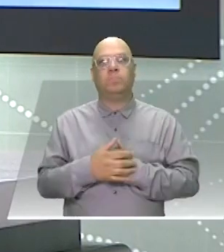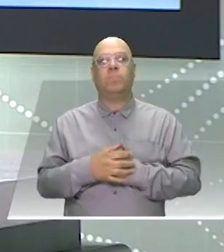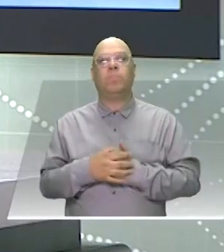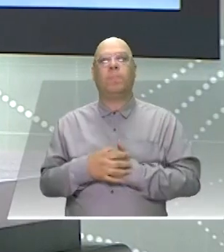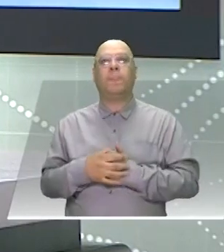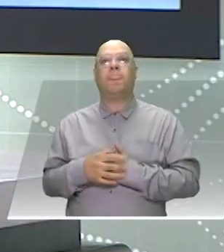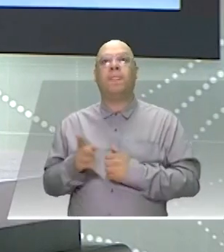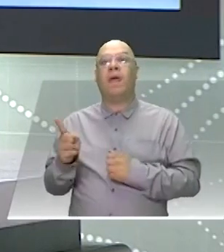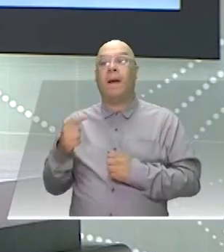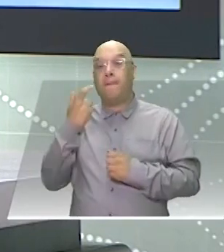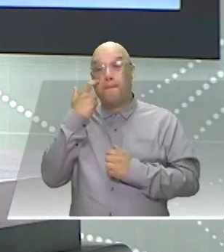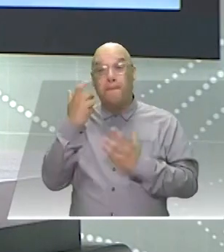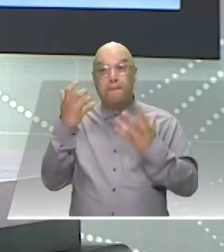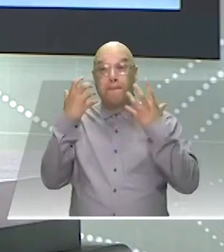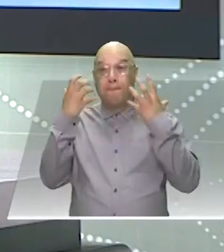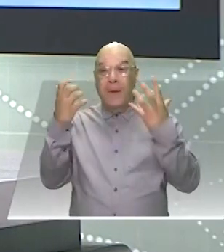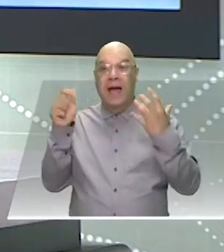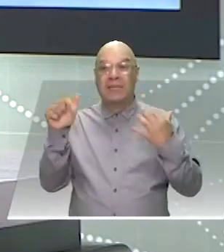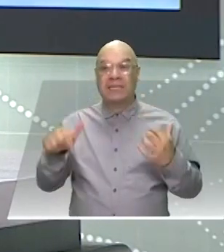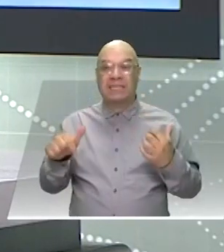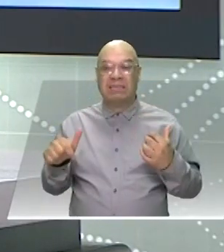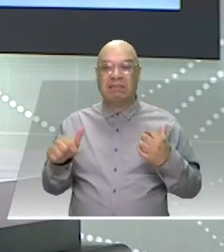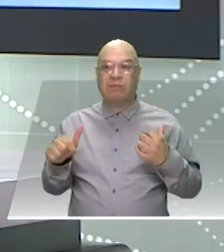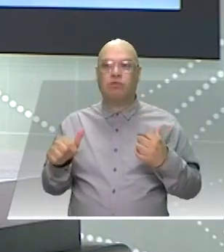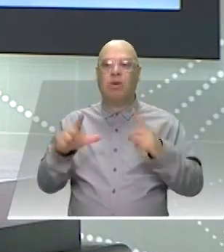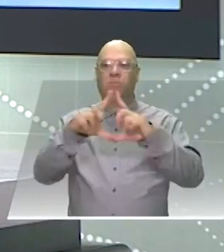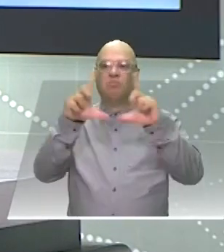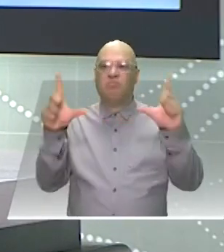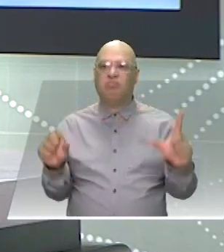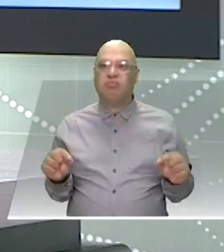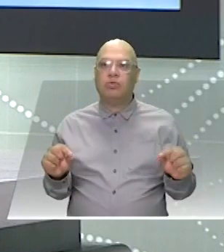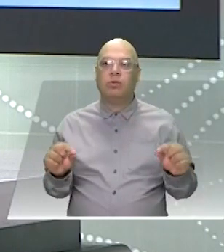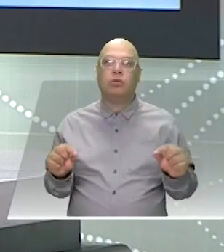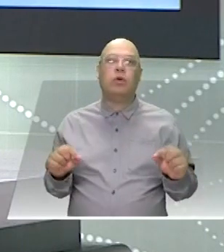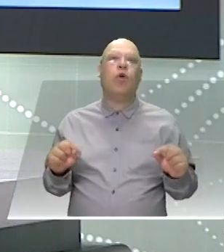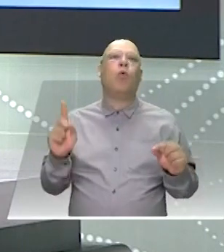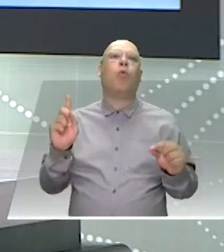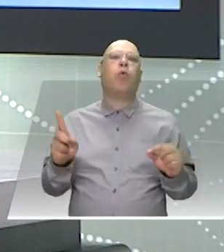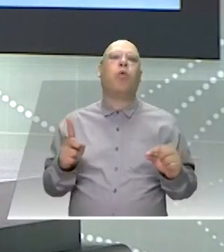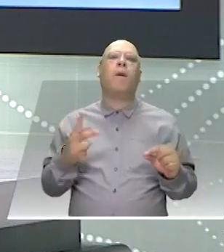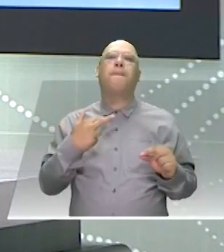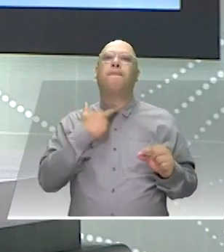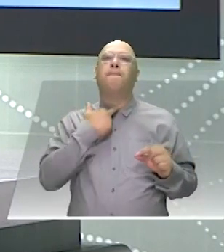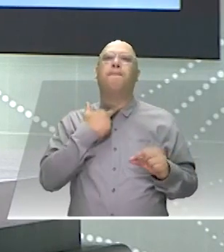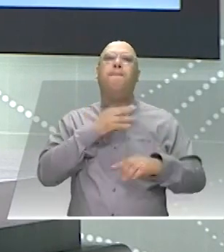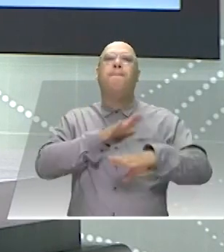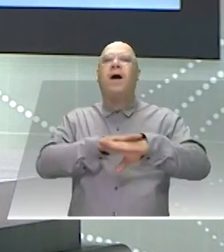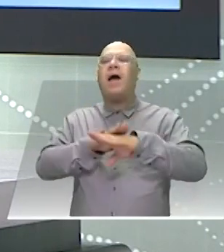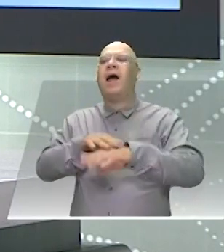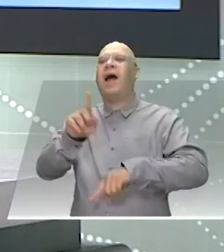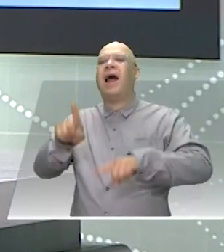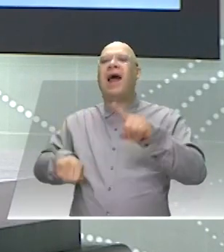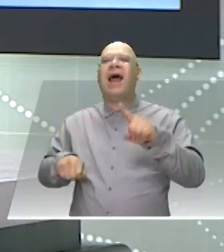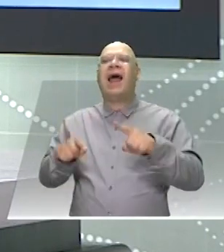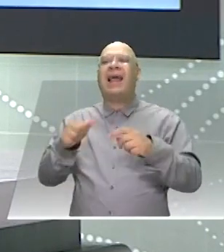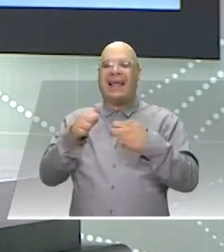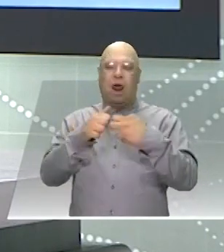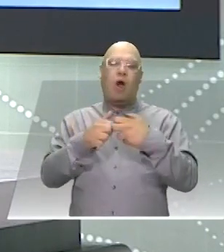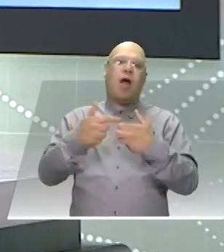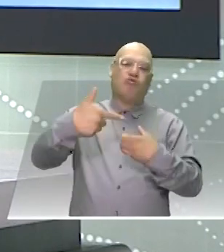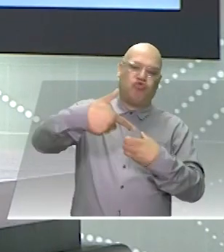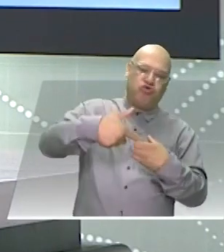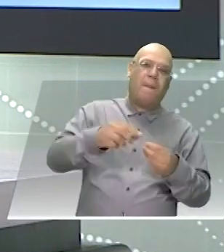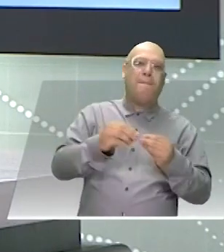cobra mayor relevancia con la reactivación de la medida de pico y placa es la extensión que mantienen los vehículos híbridos aunque